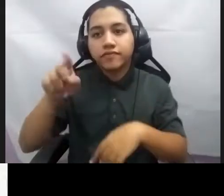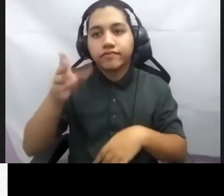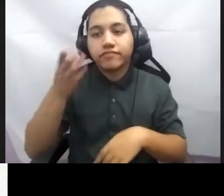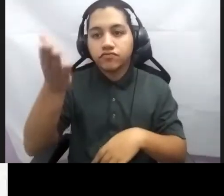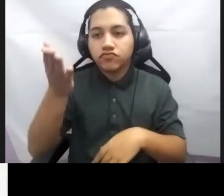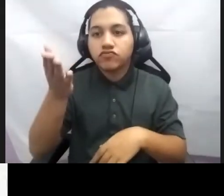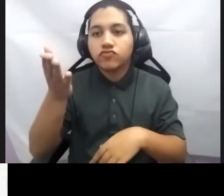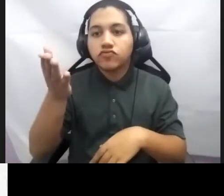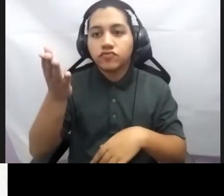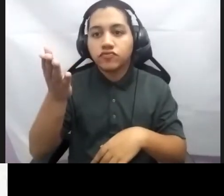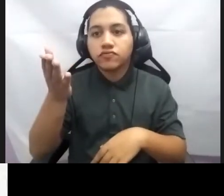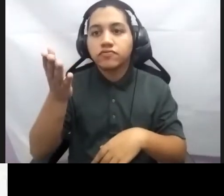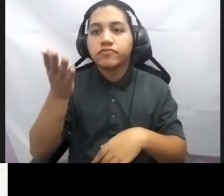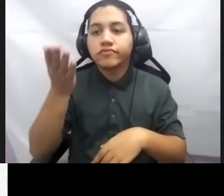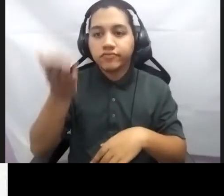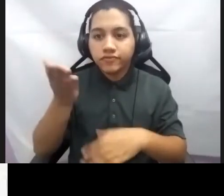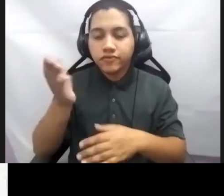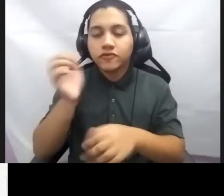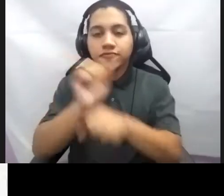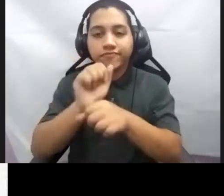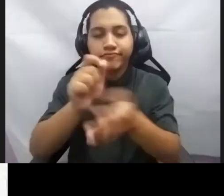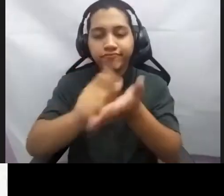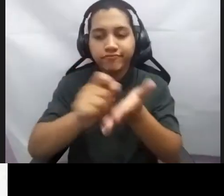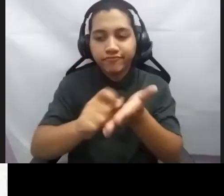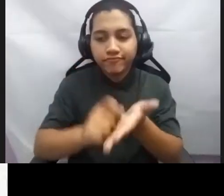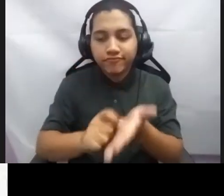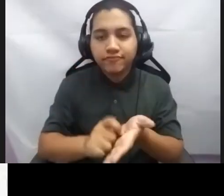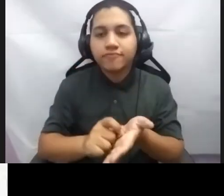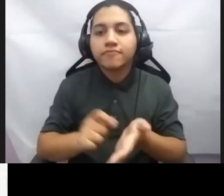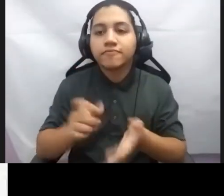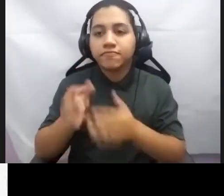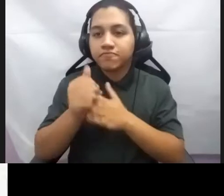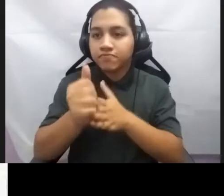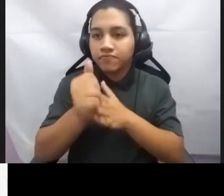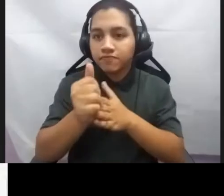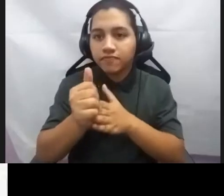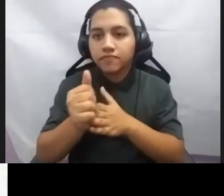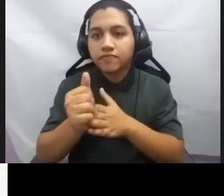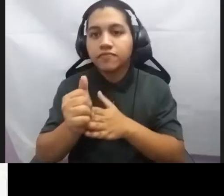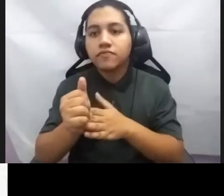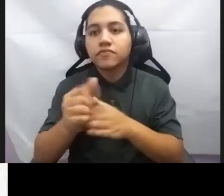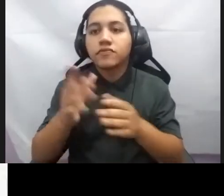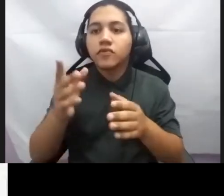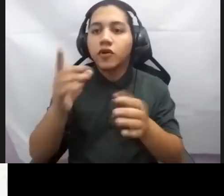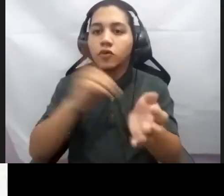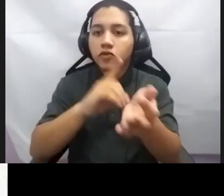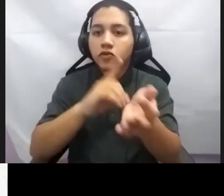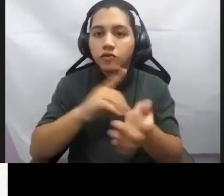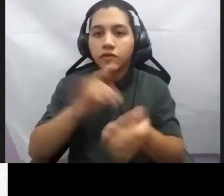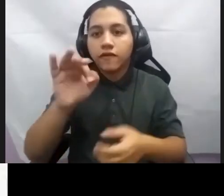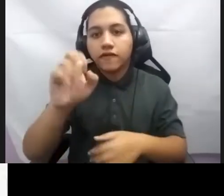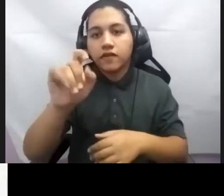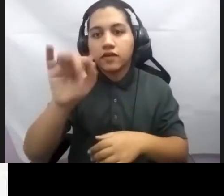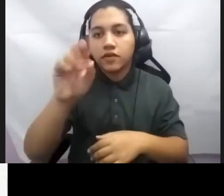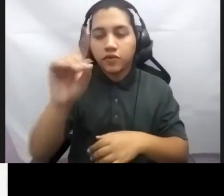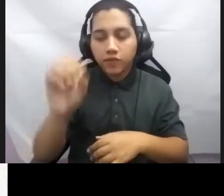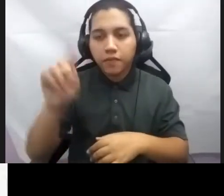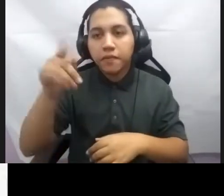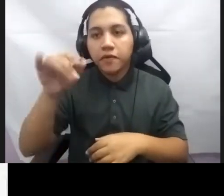aprobada como sobresaliente, fue dirigida por el distinguido historiador y humanista el doctor Fernando Picó. Desde